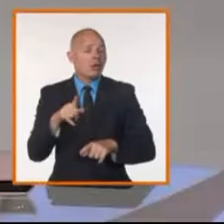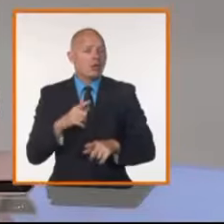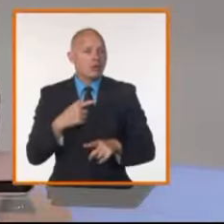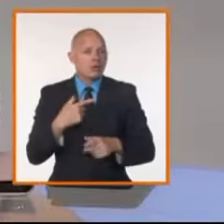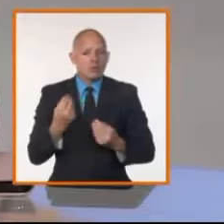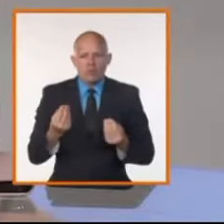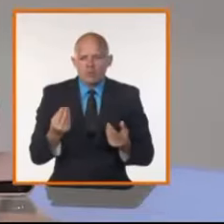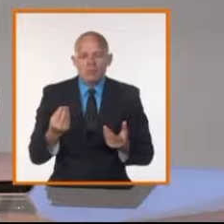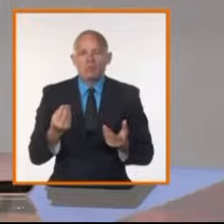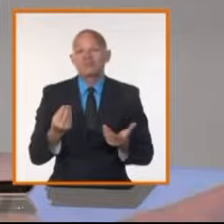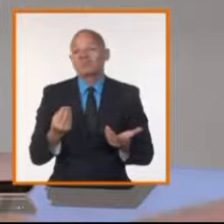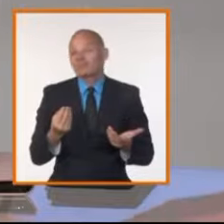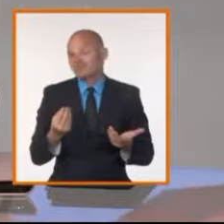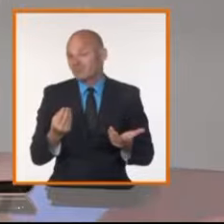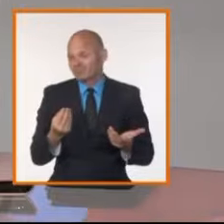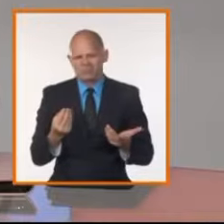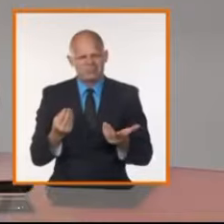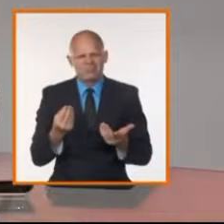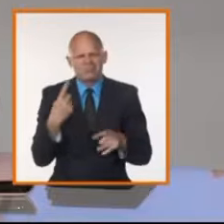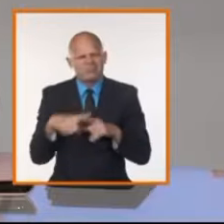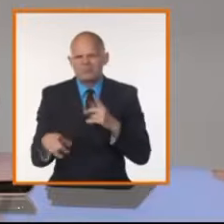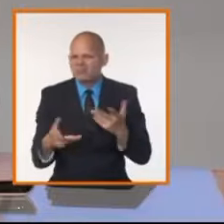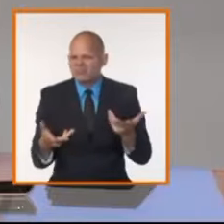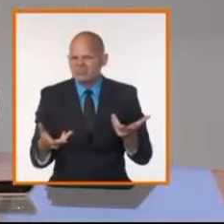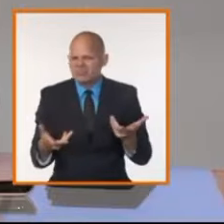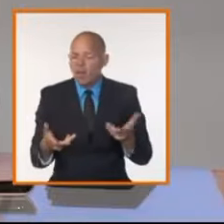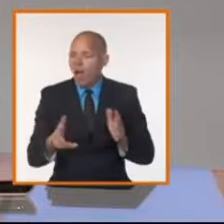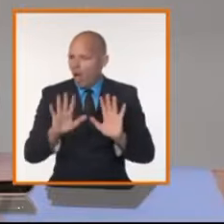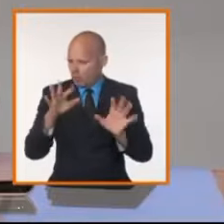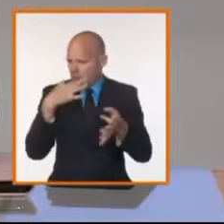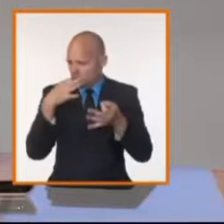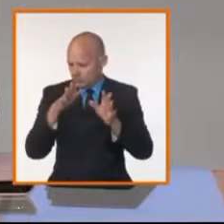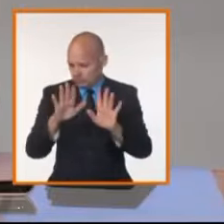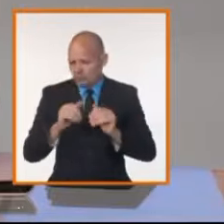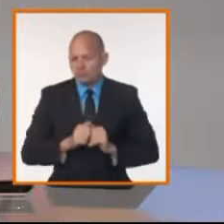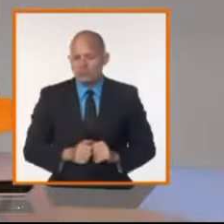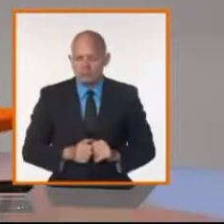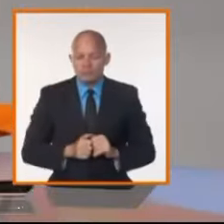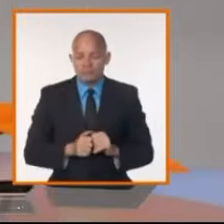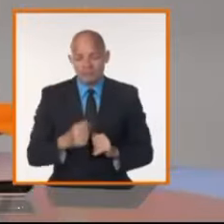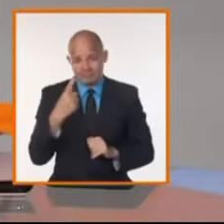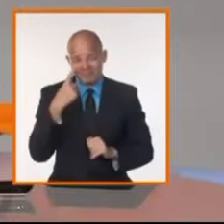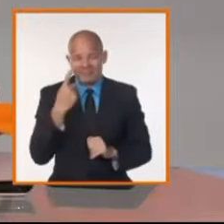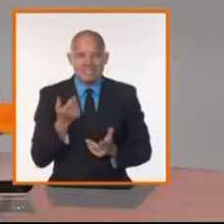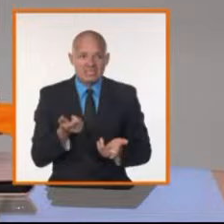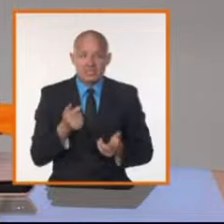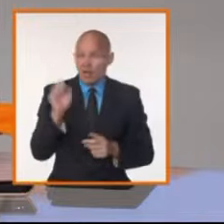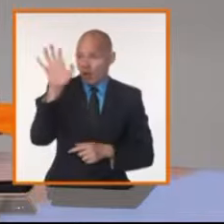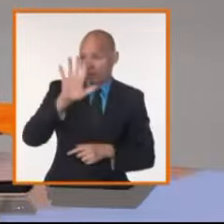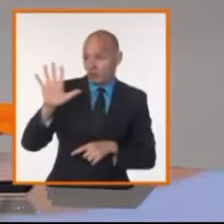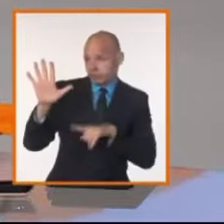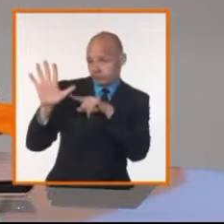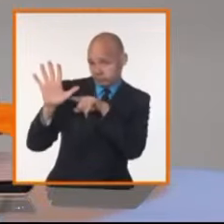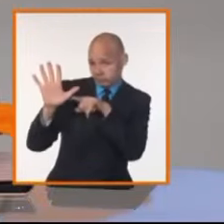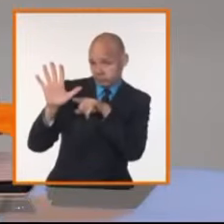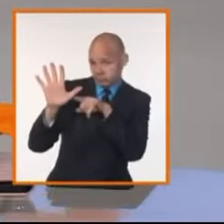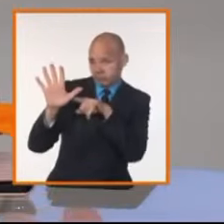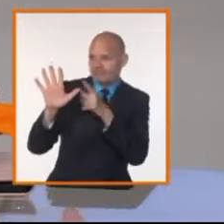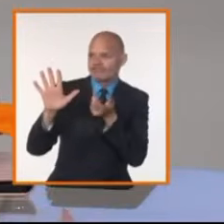es muy preocupante primero en ese escenario en el que tú has adelantado donde en Europa